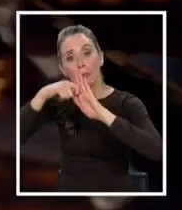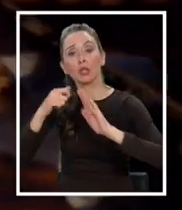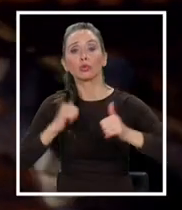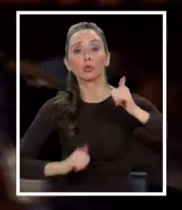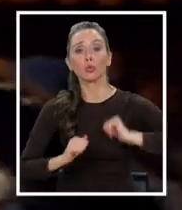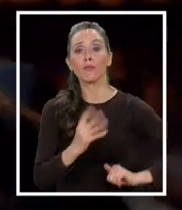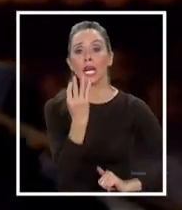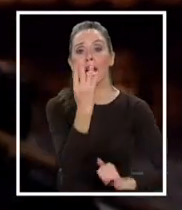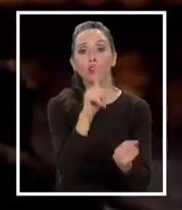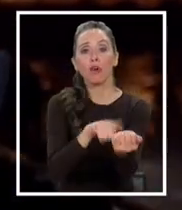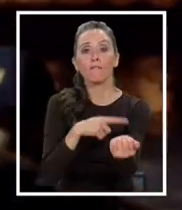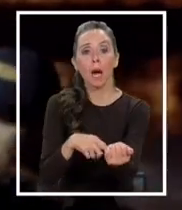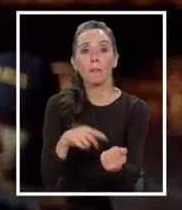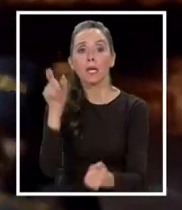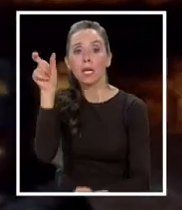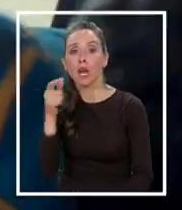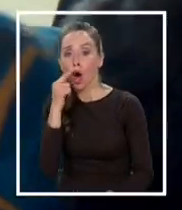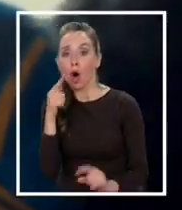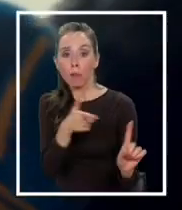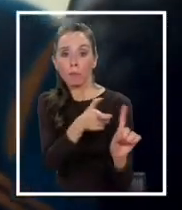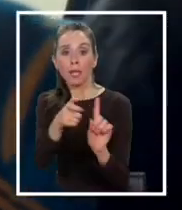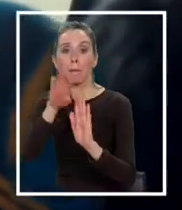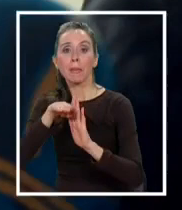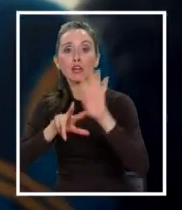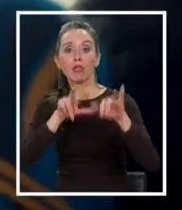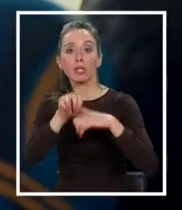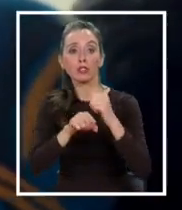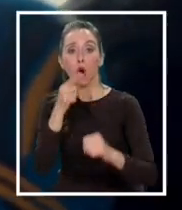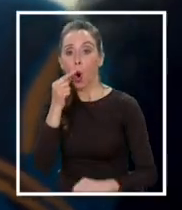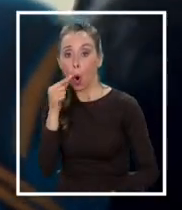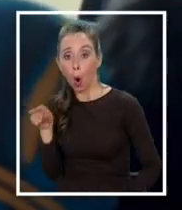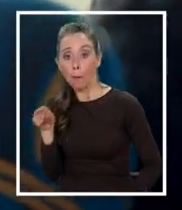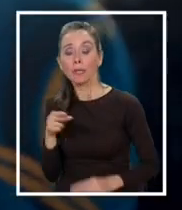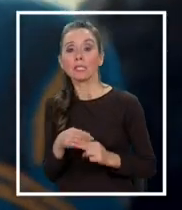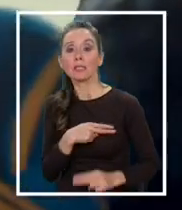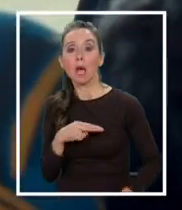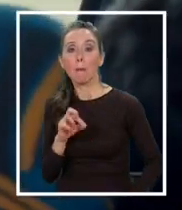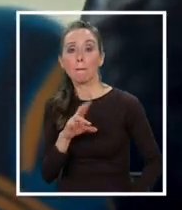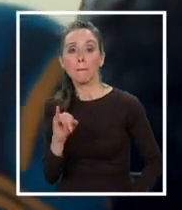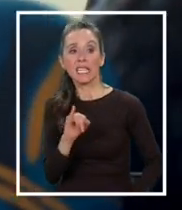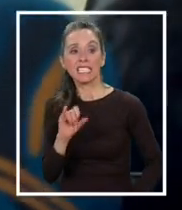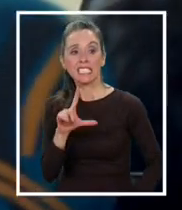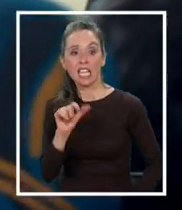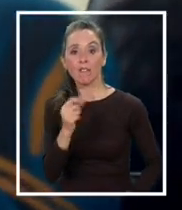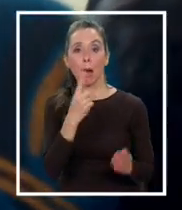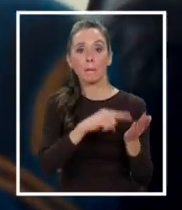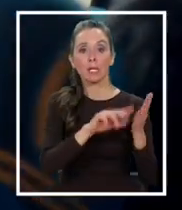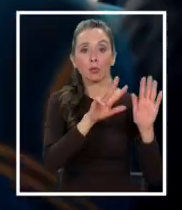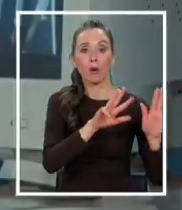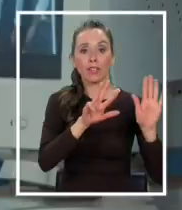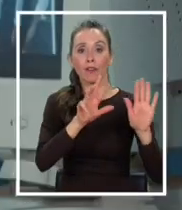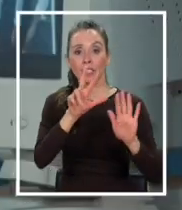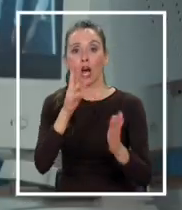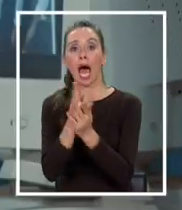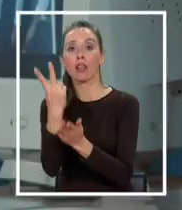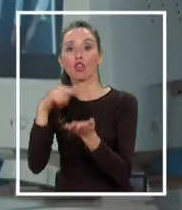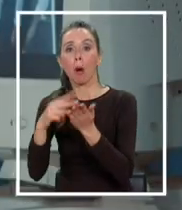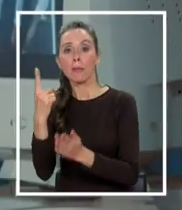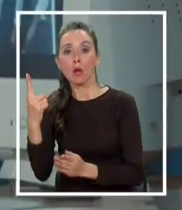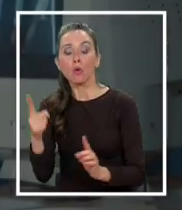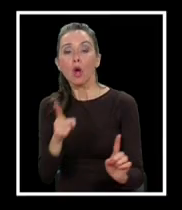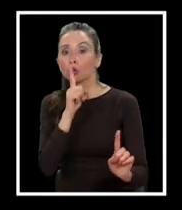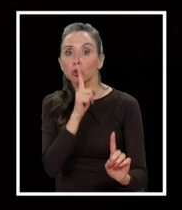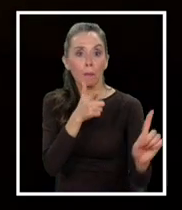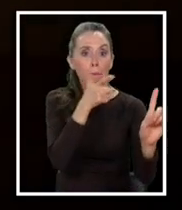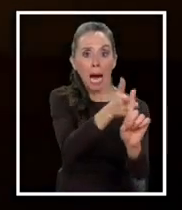14 familias tras los crímenes a menores que Pérez Silva cometió entre 1998 y 2001. Crímenes que quedaron